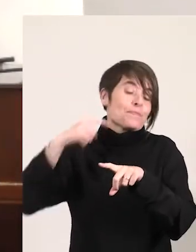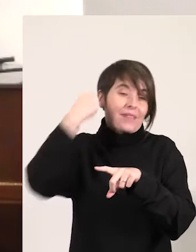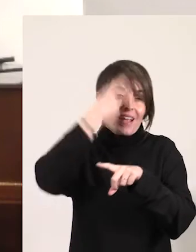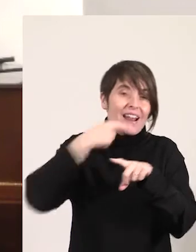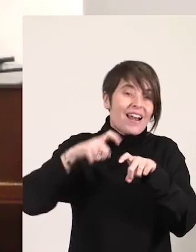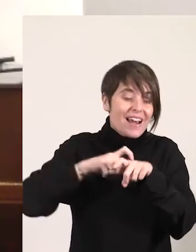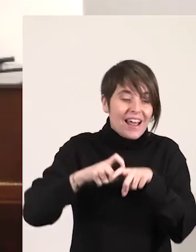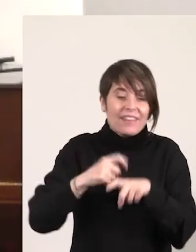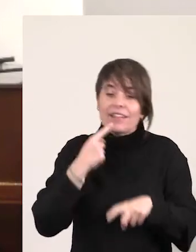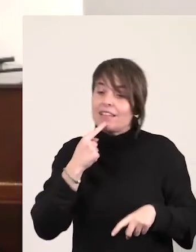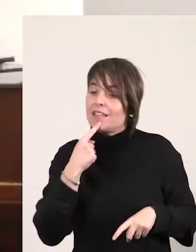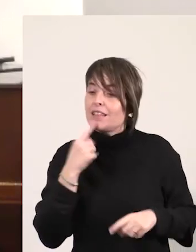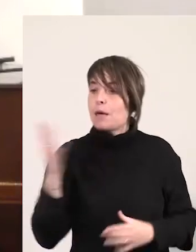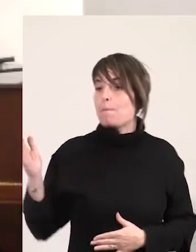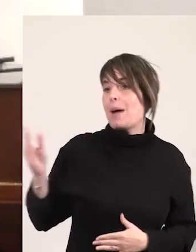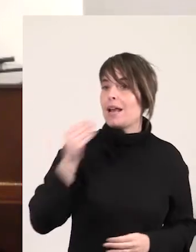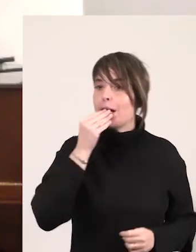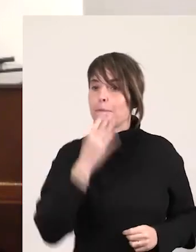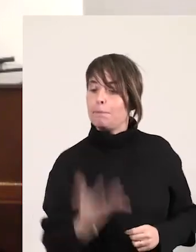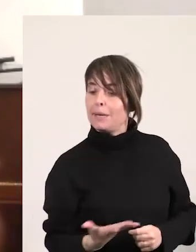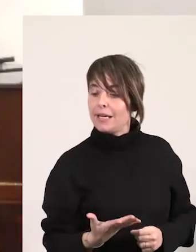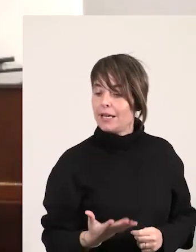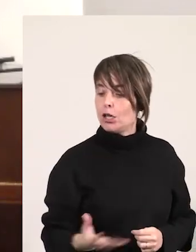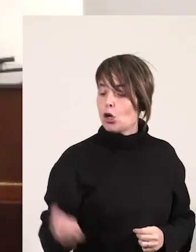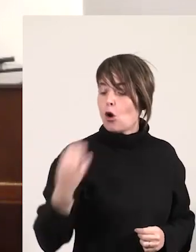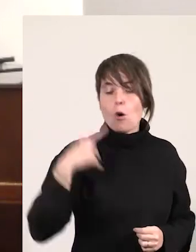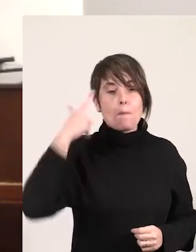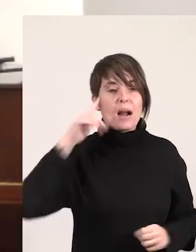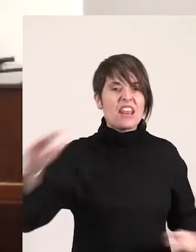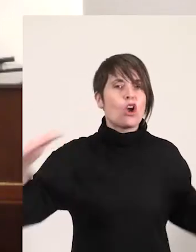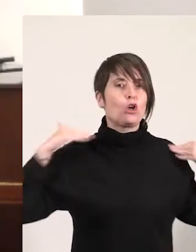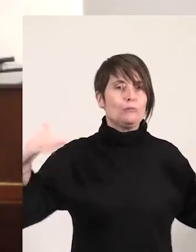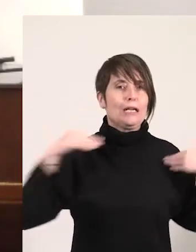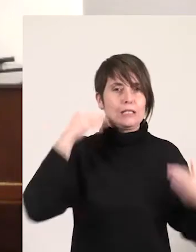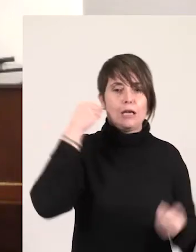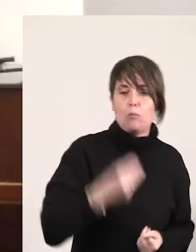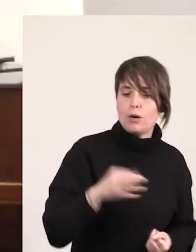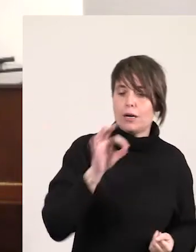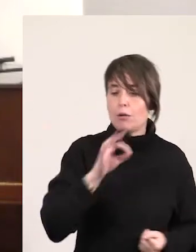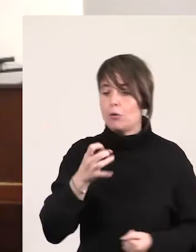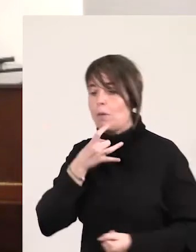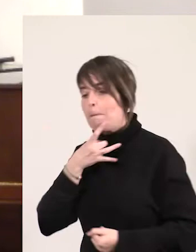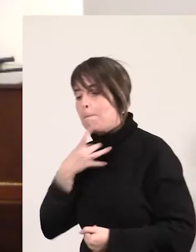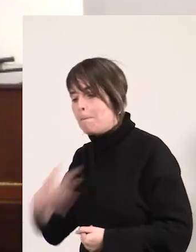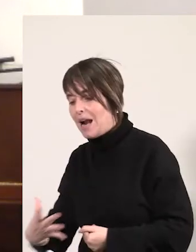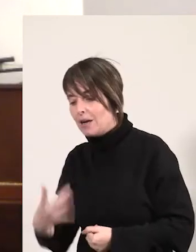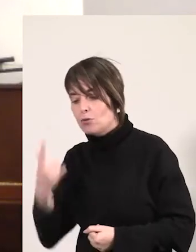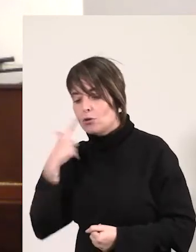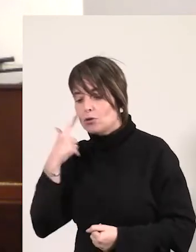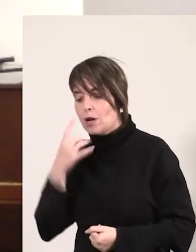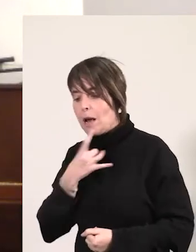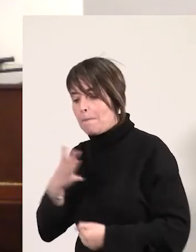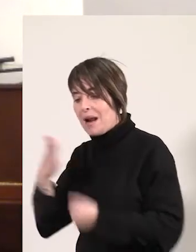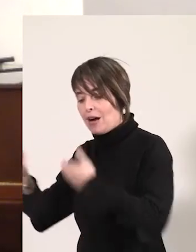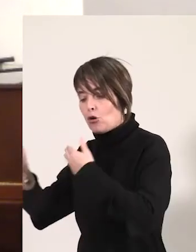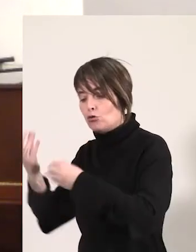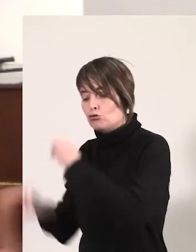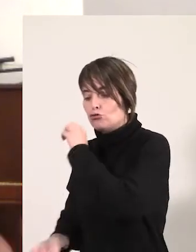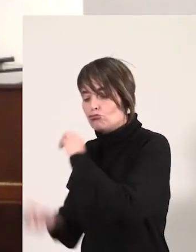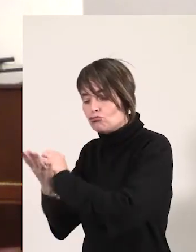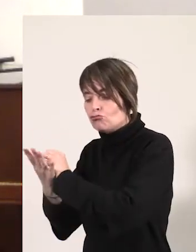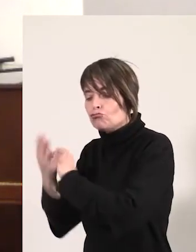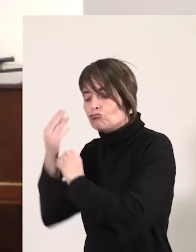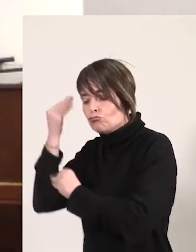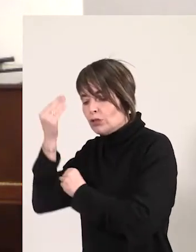al entorno. La raza es aquella por la cual te dicen que tienes que bailar bien o que tienes que ser una crack en gimnasia o que los blancos son